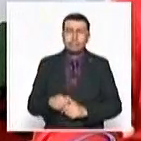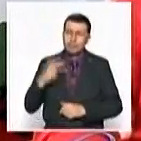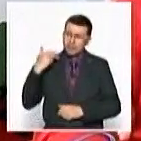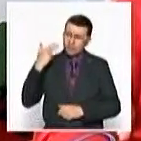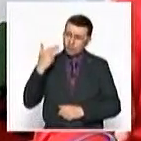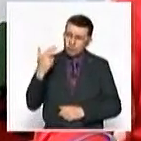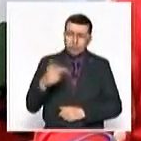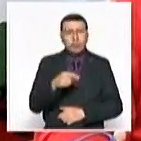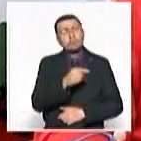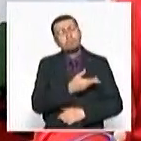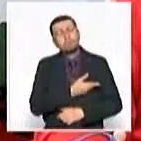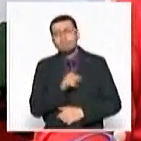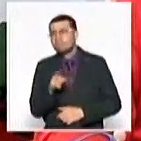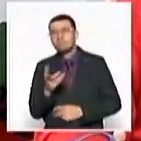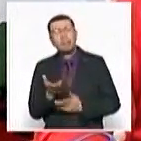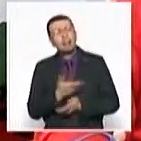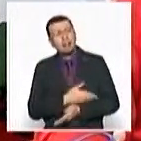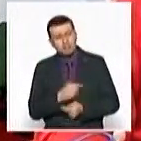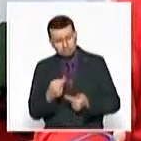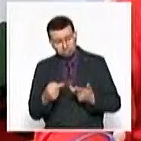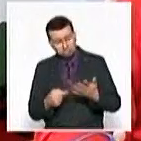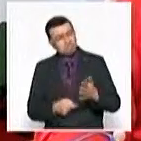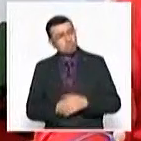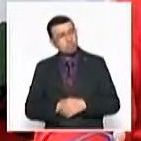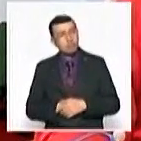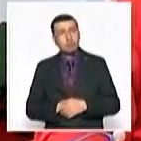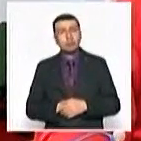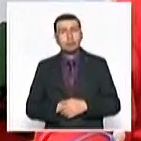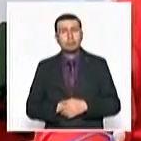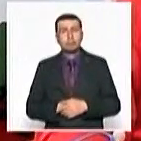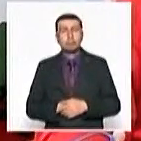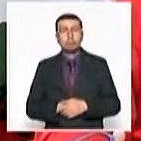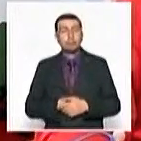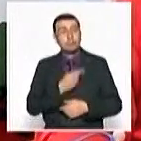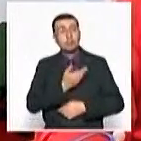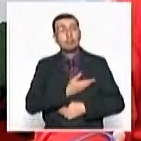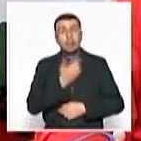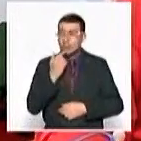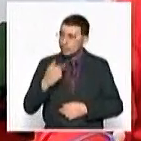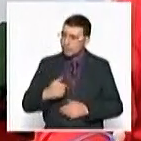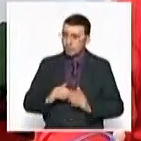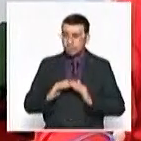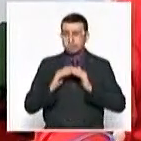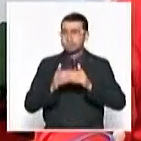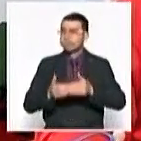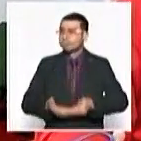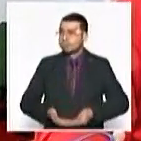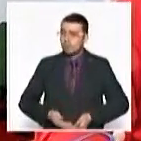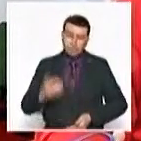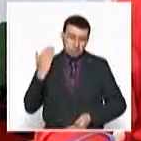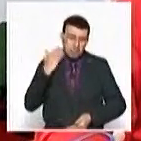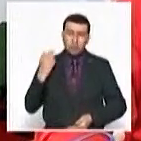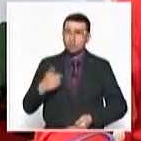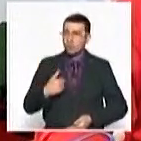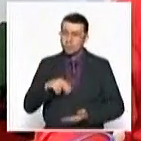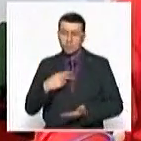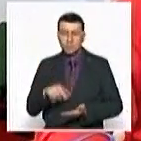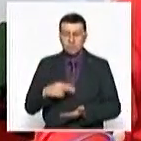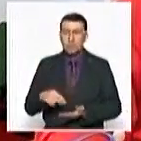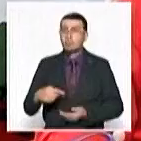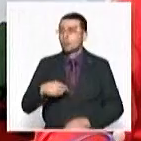clínica y le dice la mamá a uno, no, es que no, yo quedé en embarazo en una fiesta y yo estaba